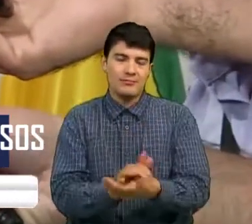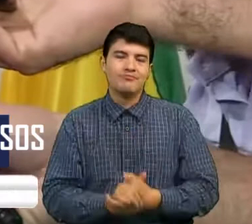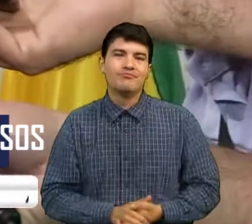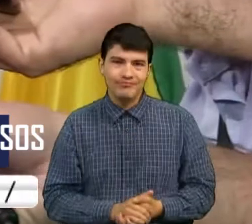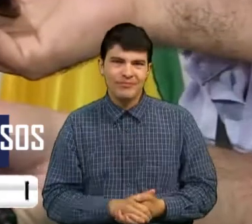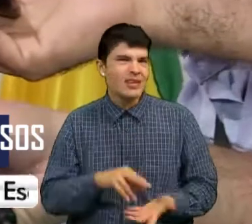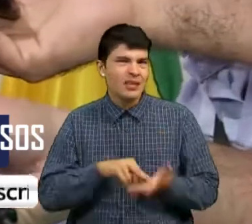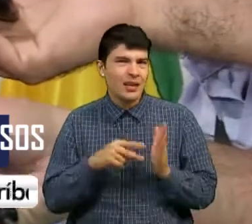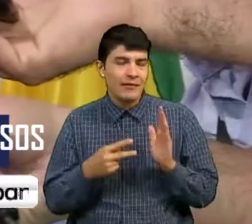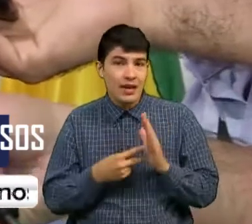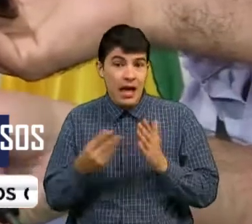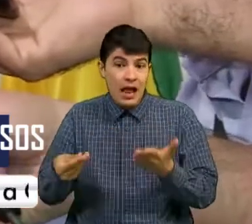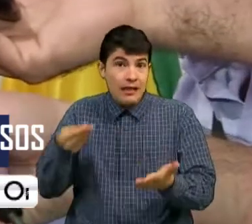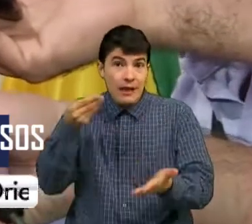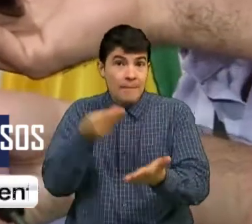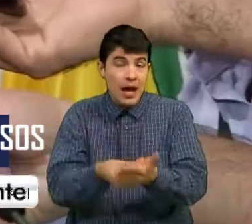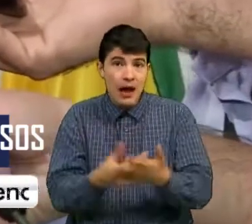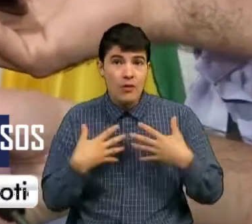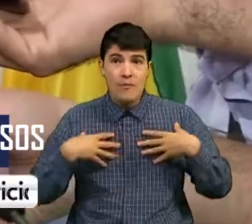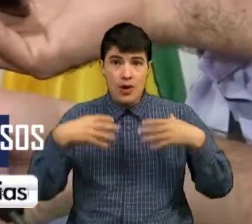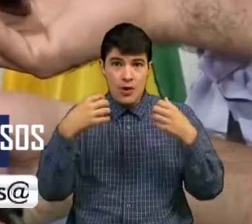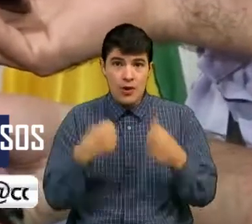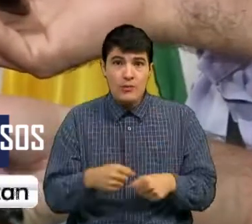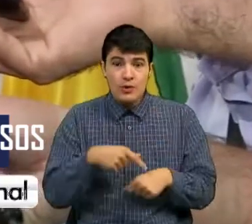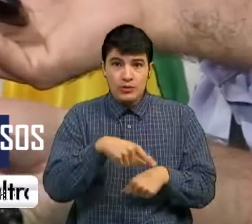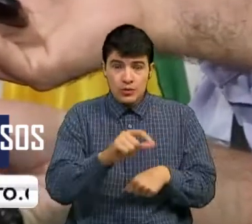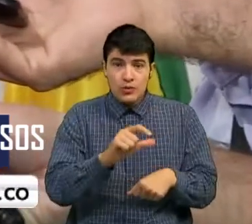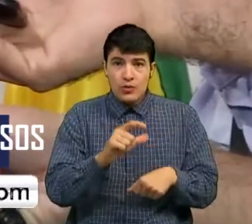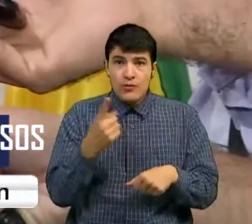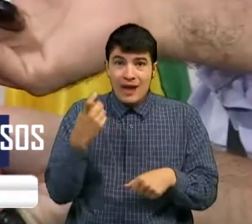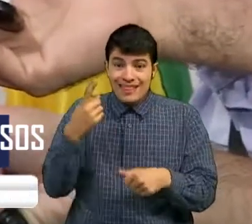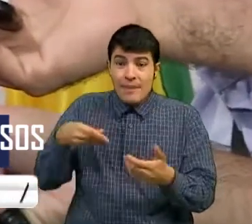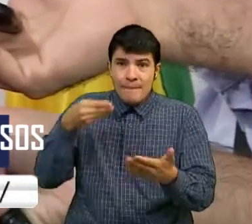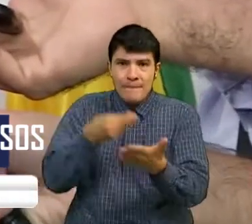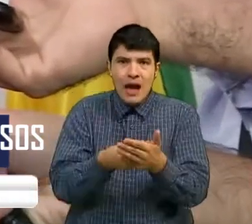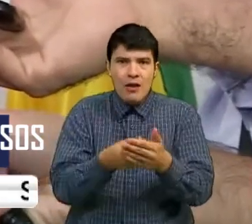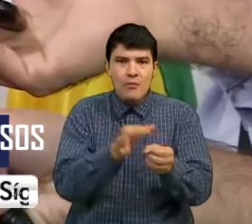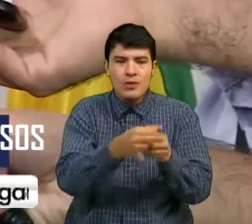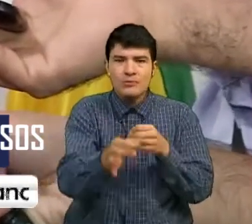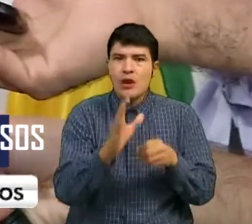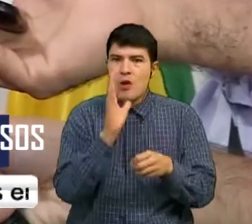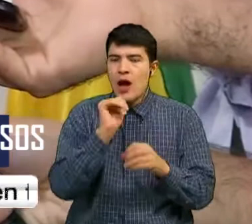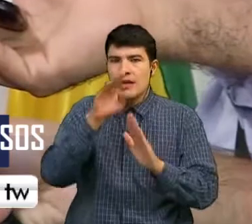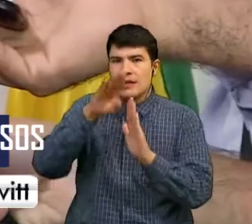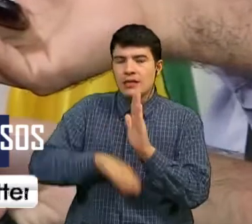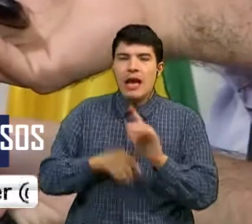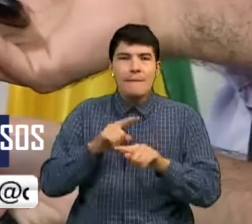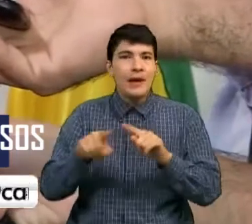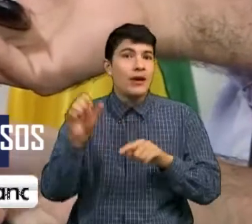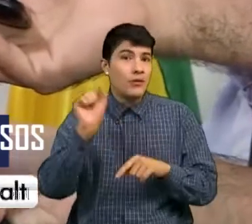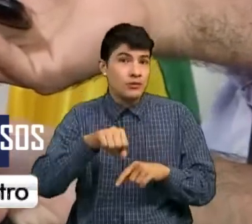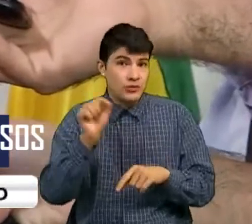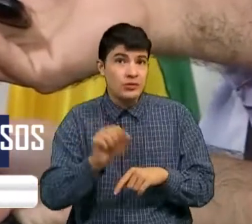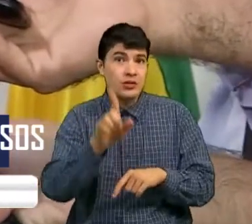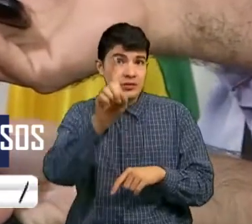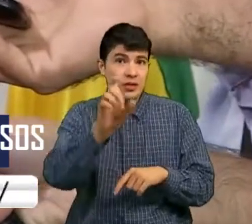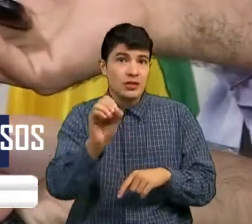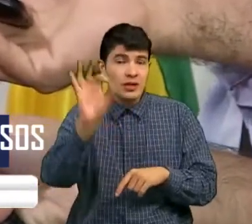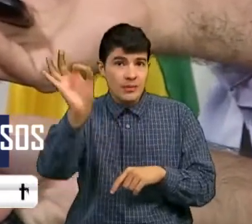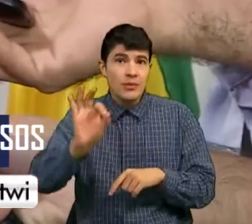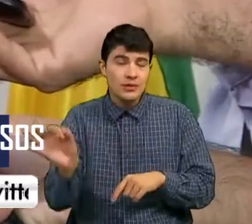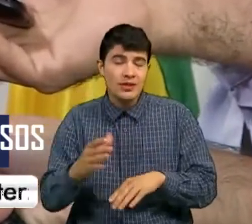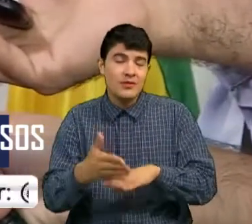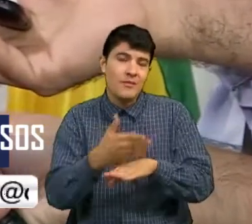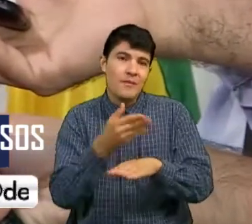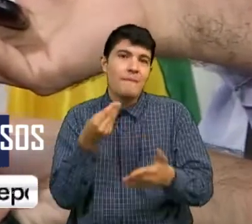decir, en el pago del capital, en el pago que tienen de la deuda con el municipio no hay descuentos, pero sí hay un 60% si pagan antes